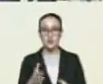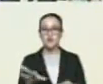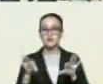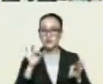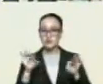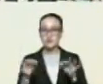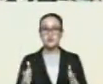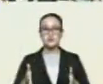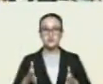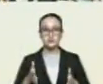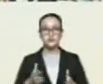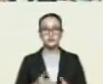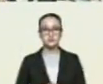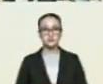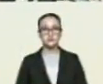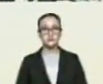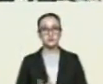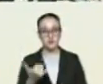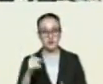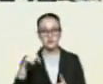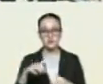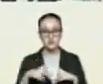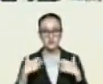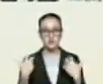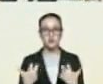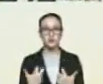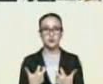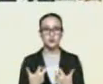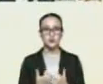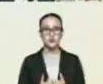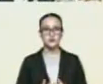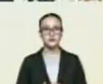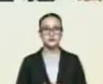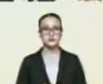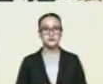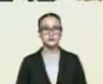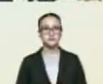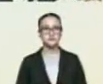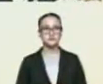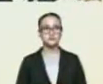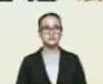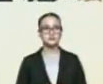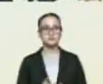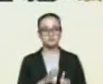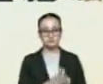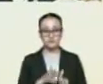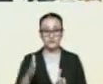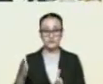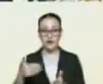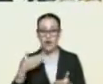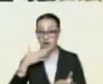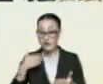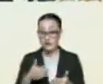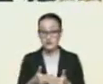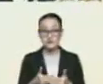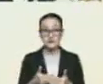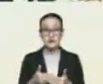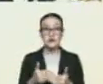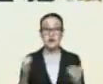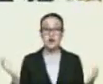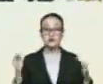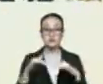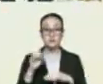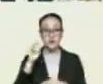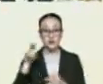electos recientemente en esta convocatoria que fue adelantada en un decreto constituyente por esta magna